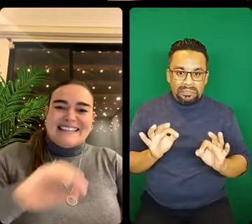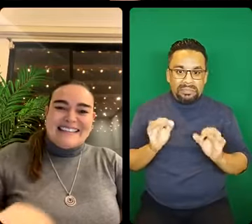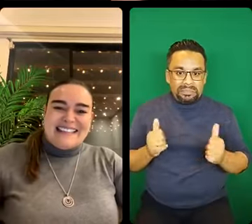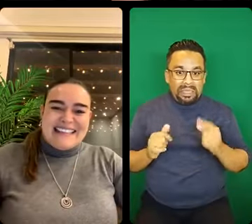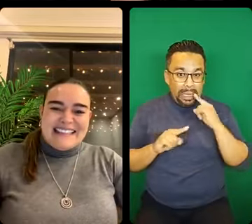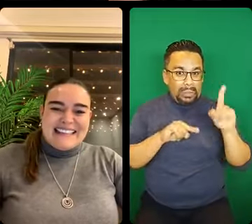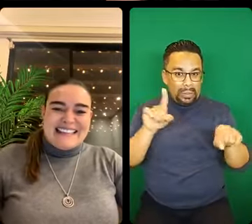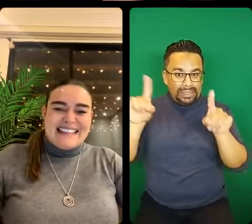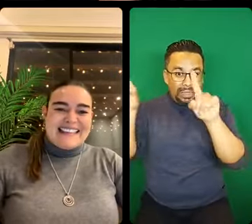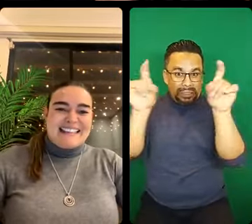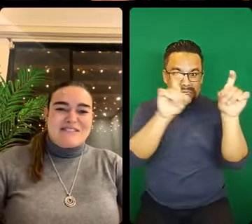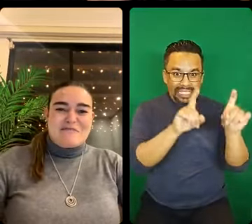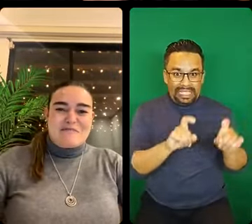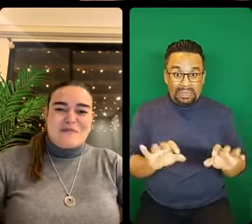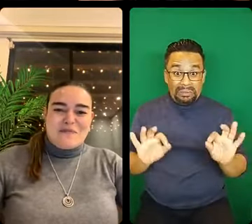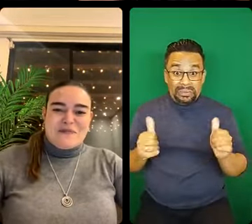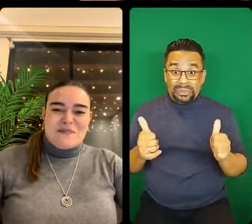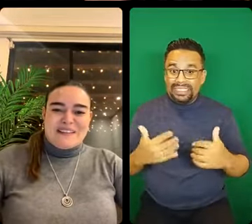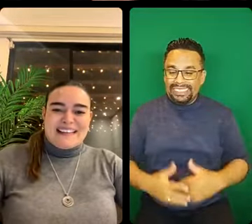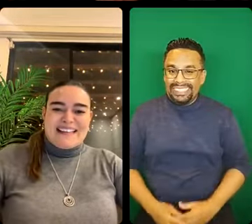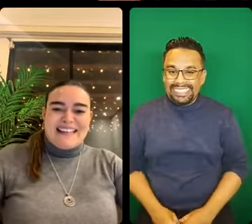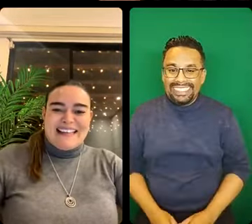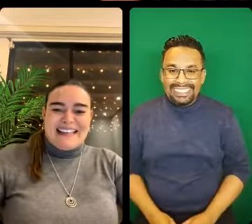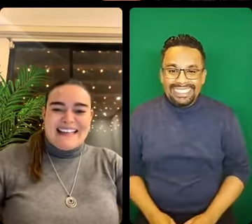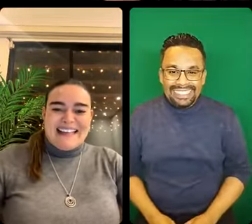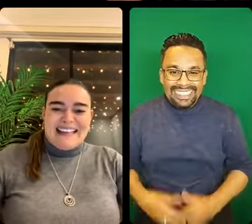espectaculares. Hay unos títulos espectaculares. Bueno,